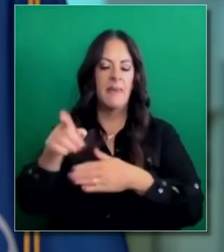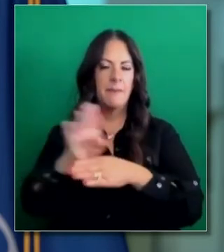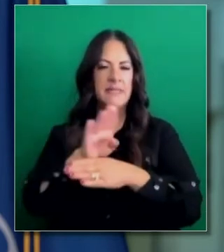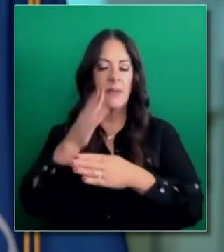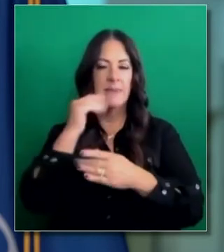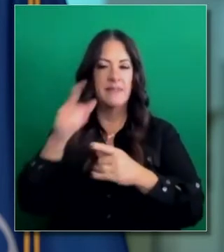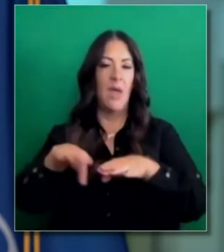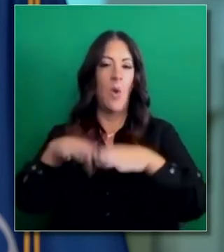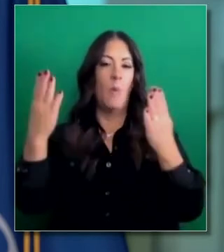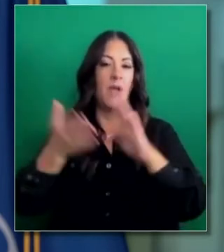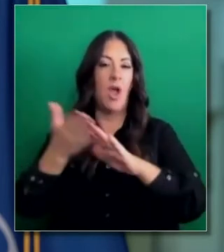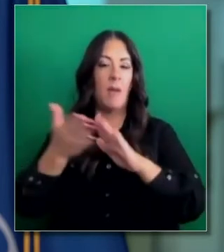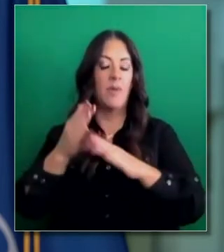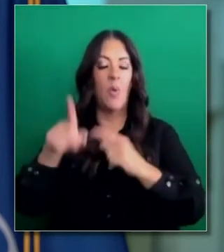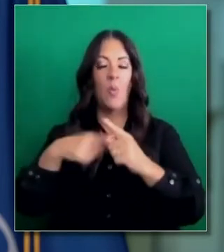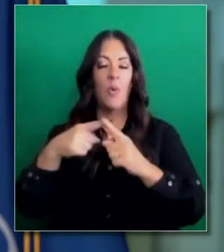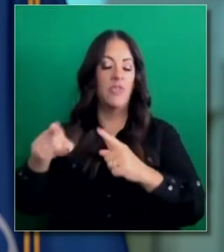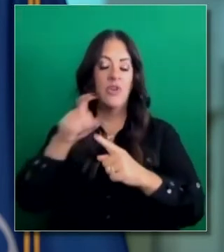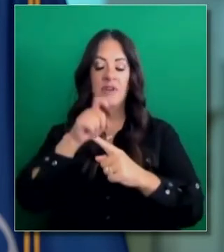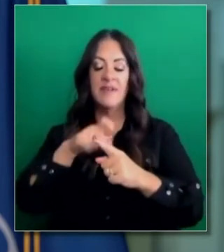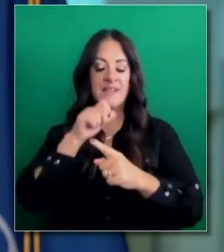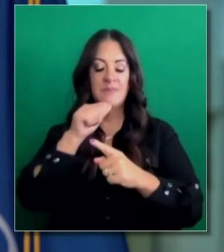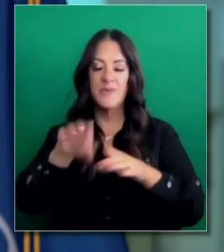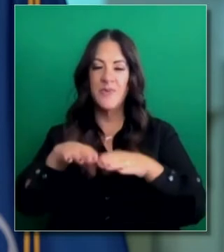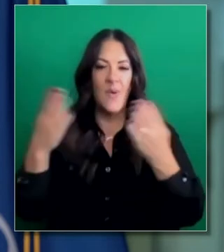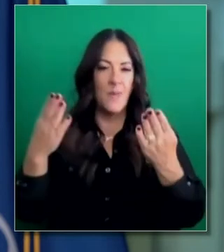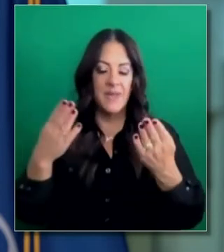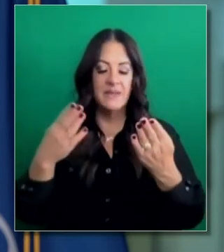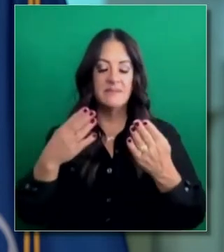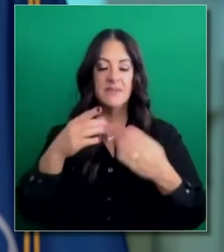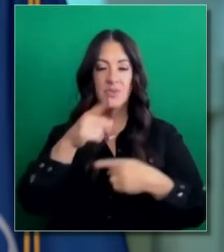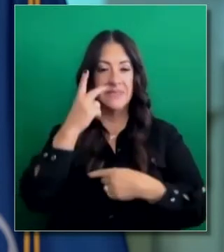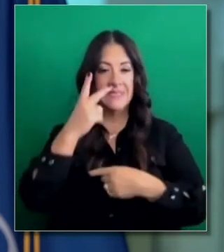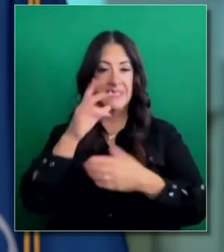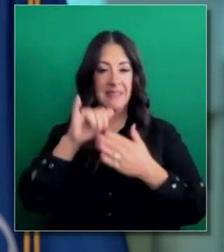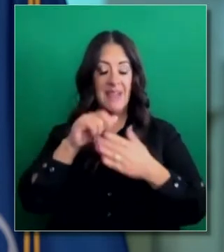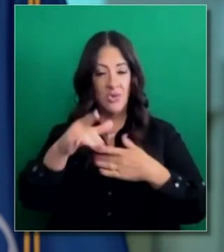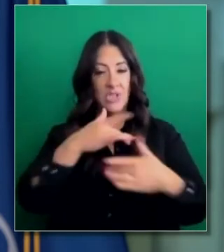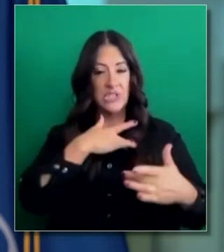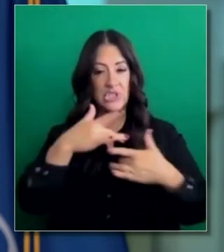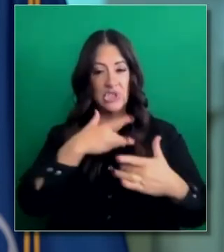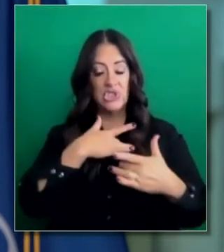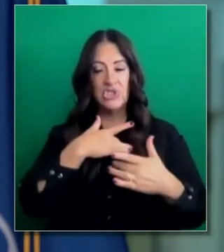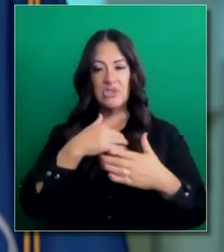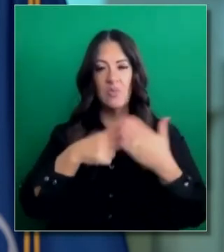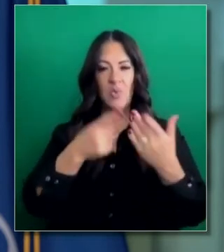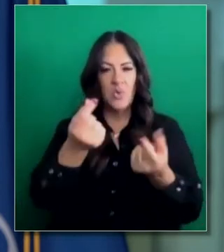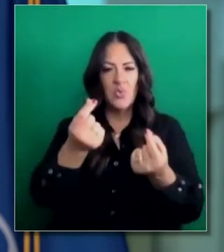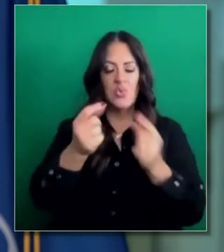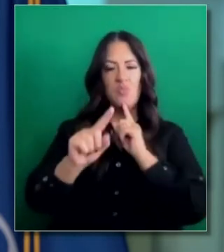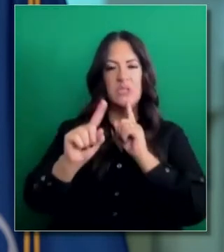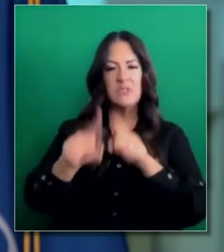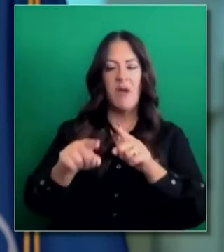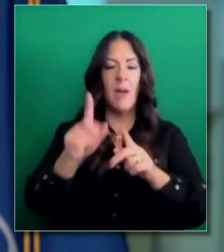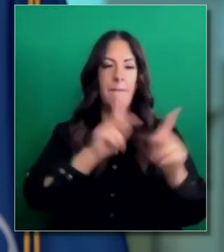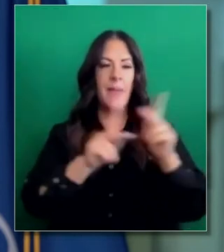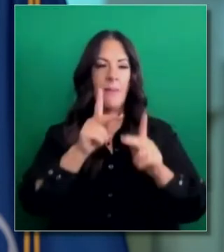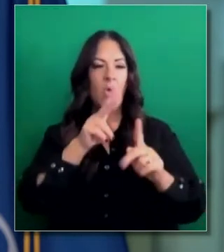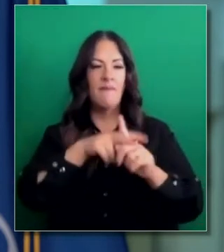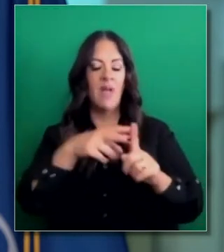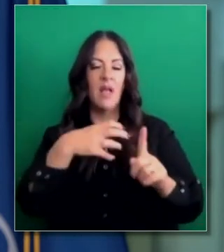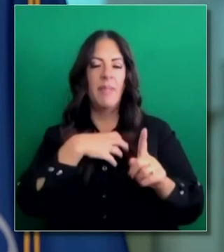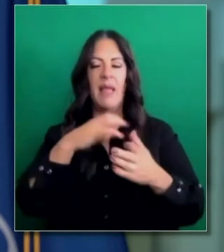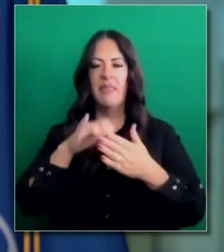de empresas que debían estar cerradas y en cambio estaban abiertas entonces como se les